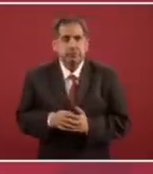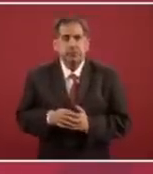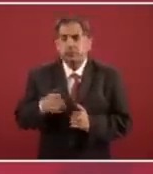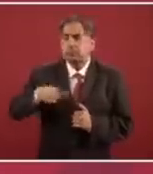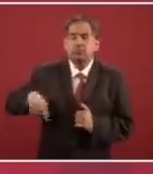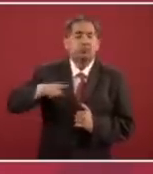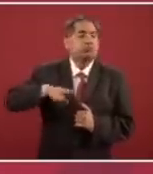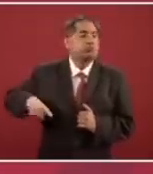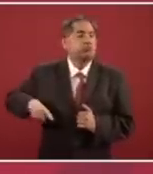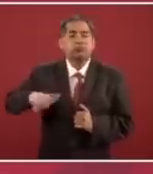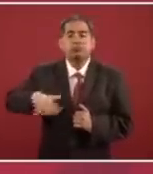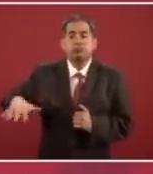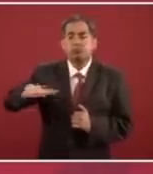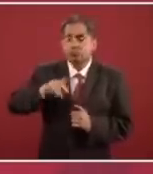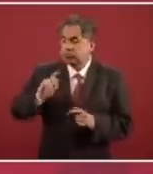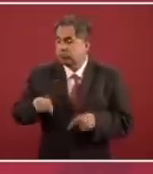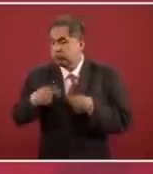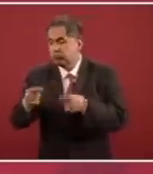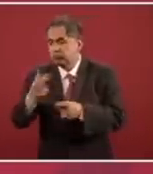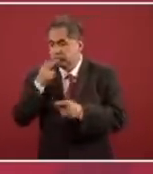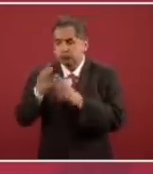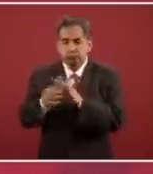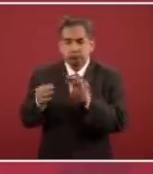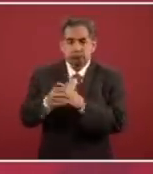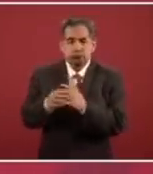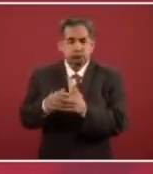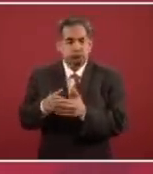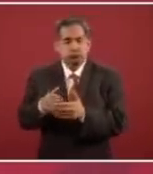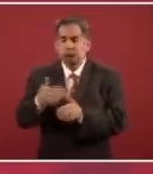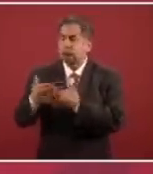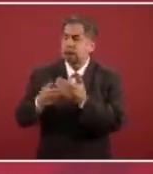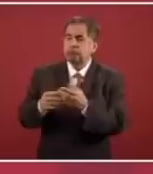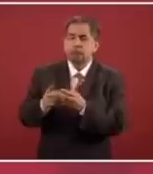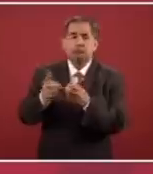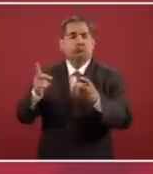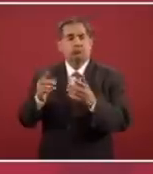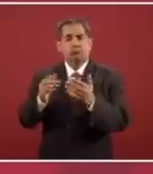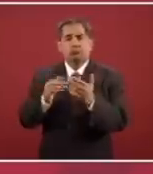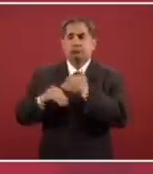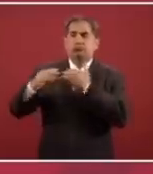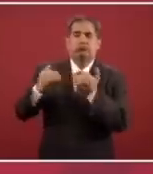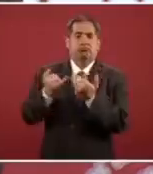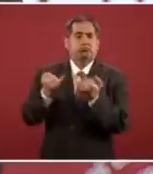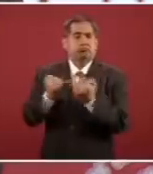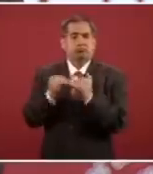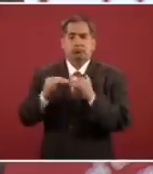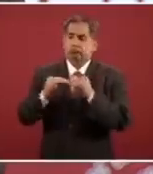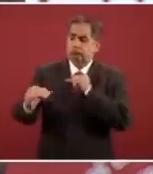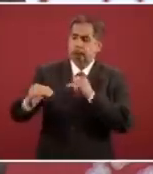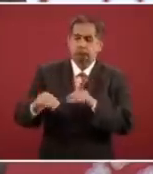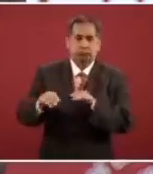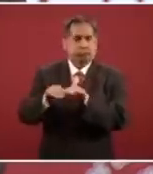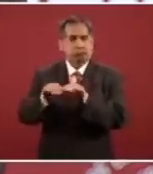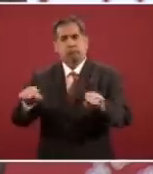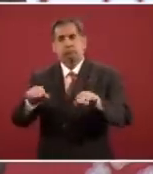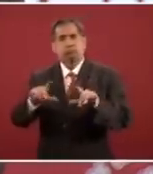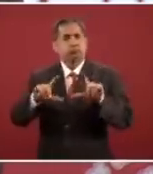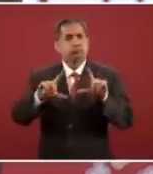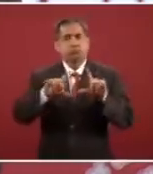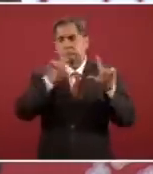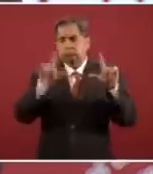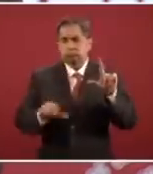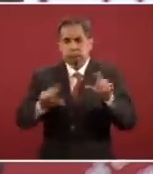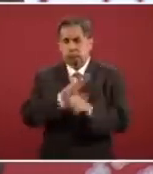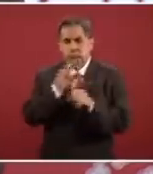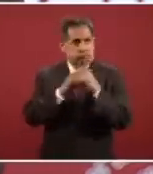que el Estado procure un desarrollo más equilibrado, más horizontal en todo el país.